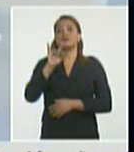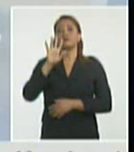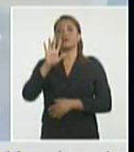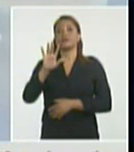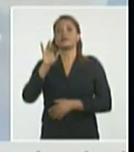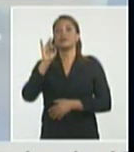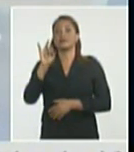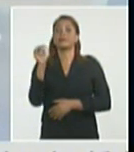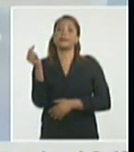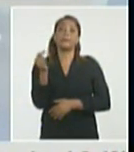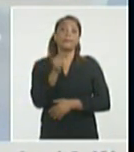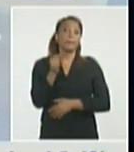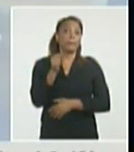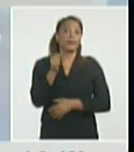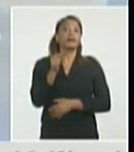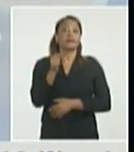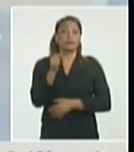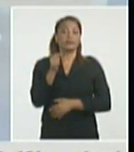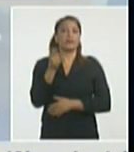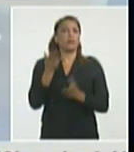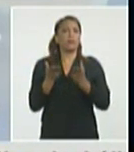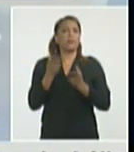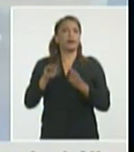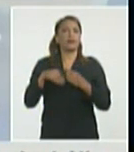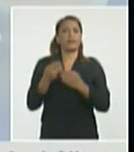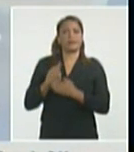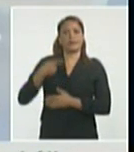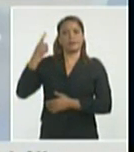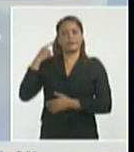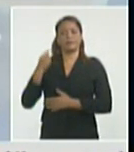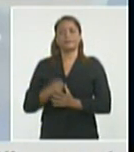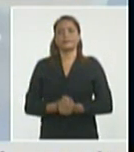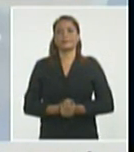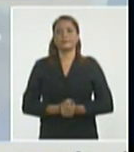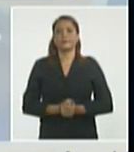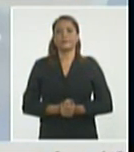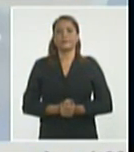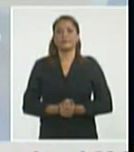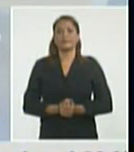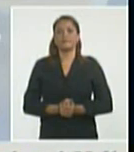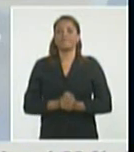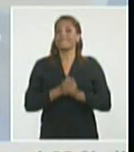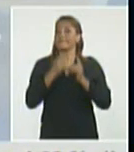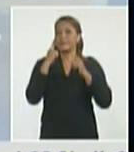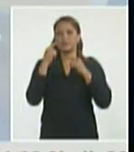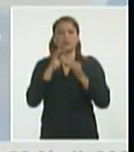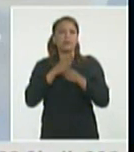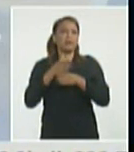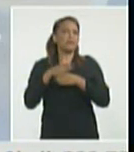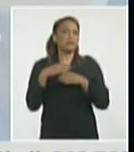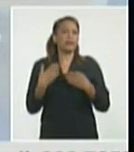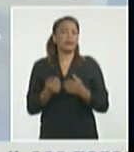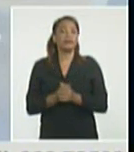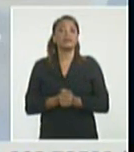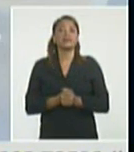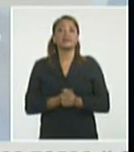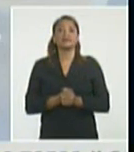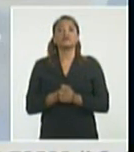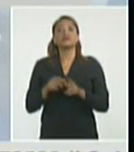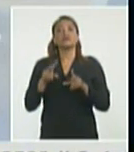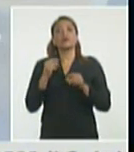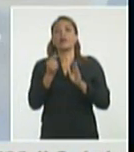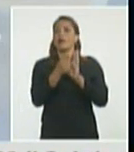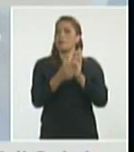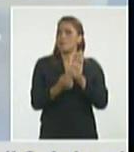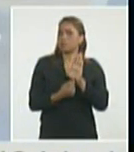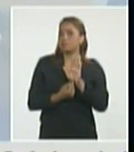4.957 menos que los que habíamos informado en el día de ayer. Esto tiene un tanto que ver con los nuevos protocolos,